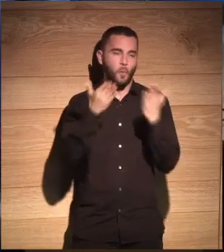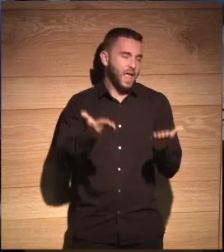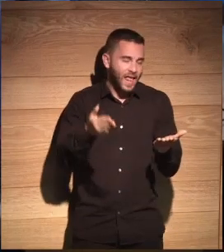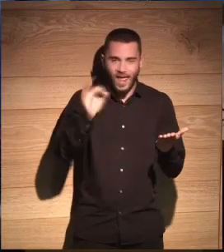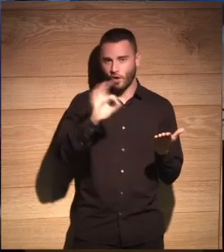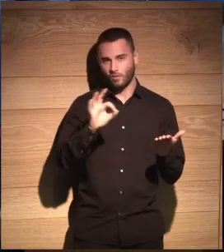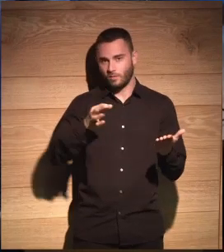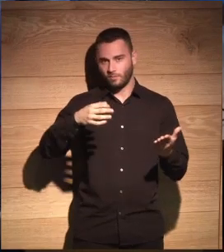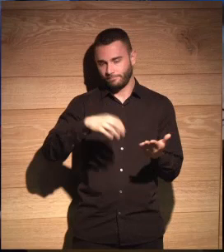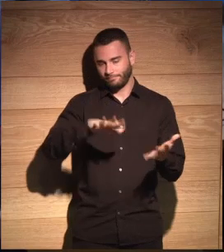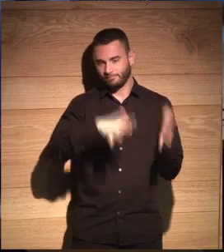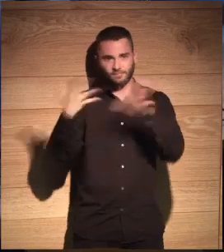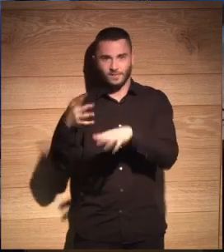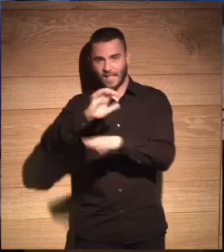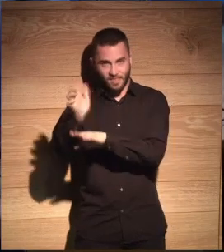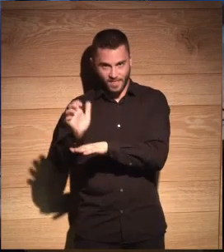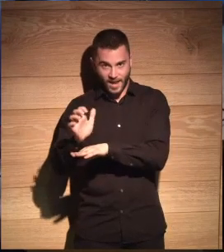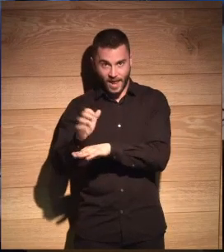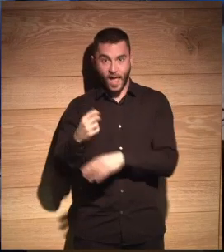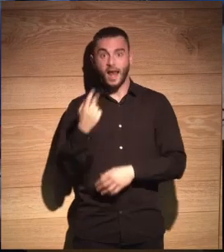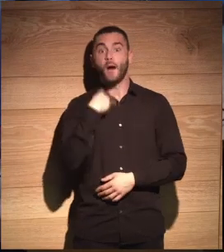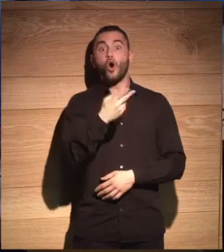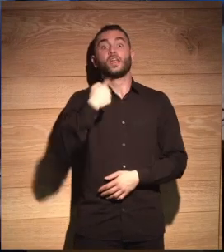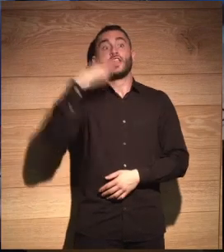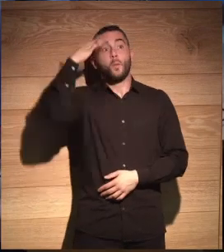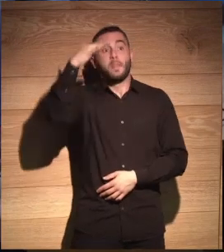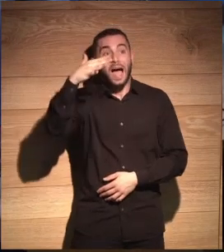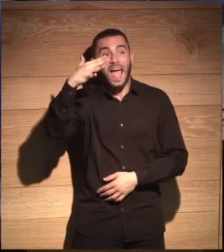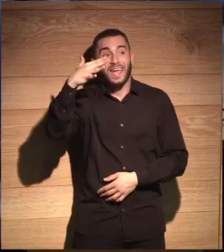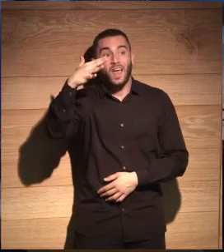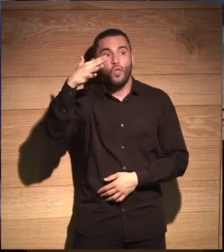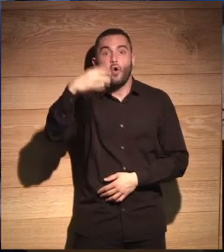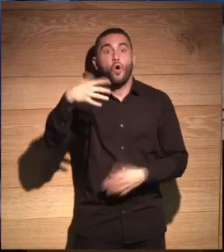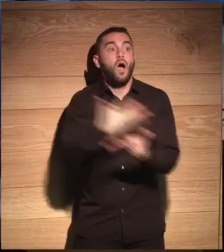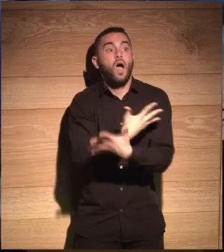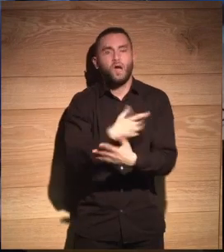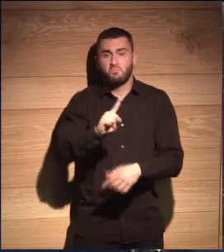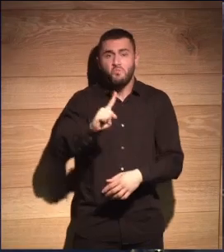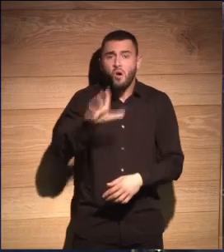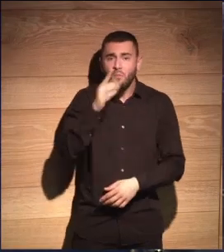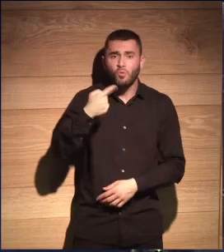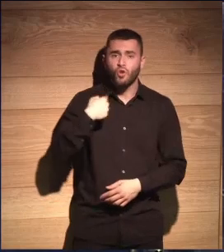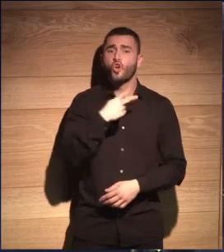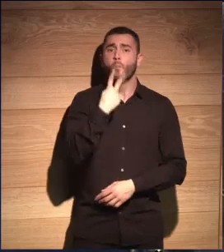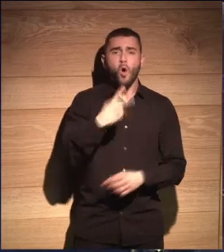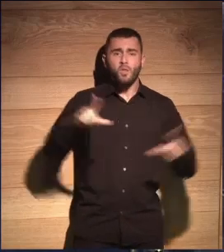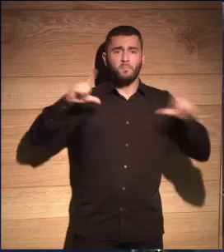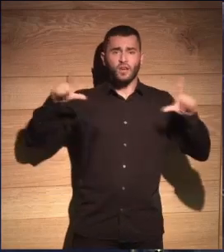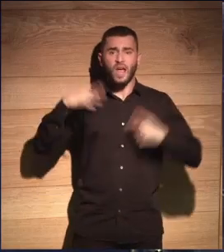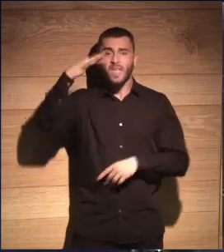novela al cine dicen, no es la voz que yo me había imaginado, porque yo no me he imaginado nunca la voz de los personajes. Pues tengo